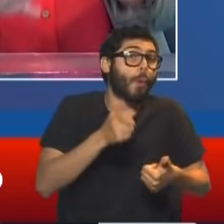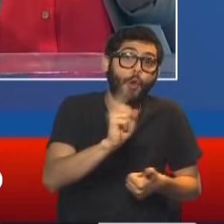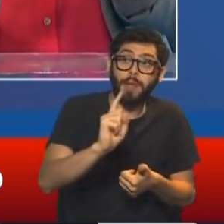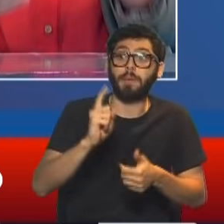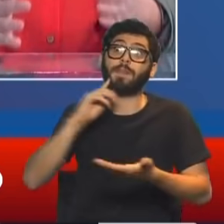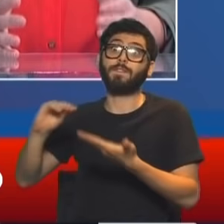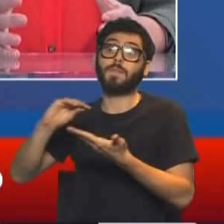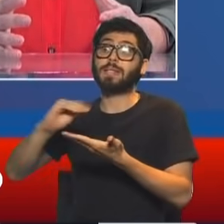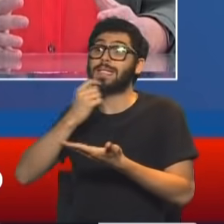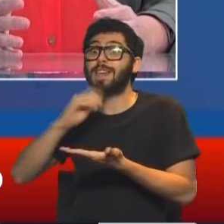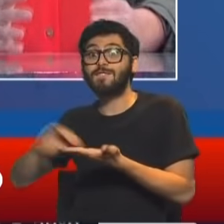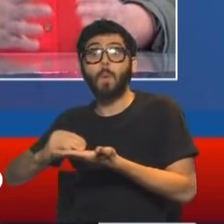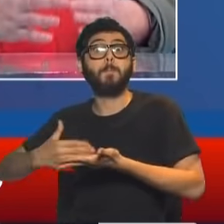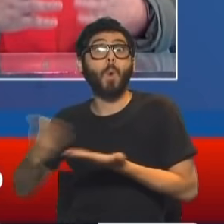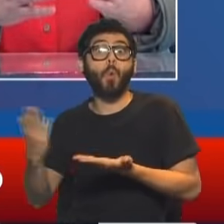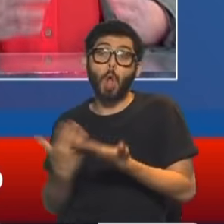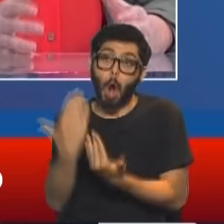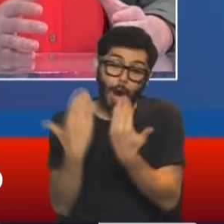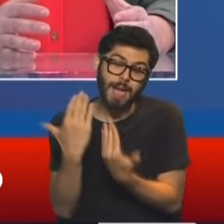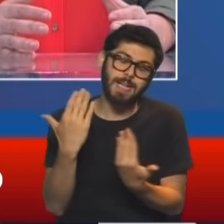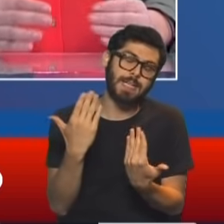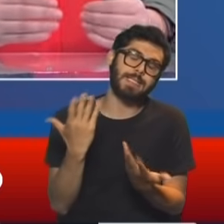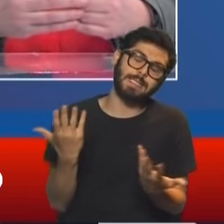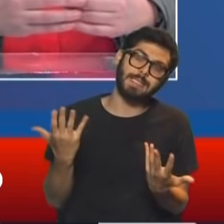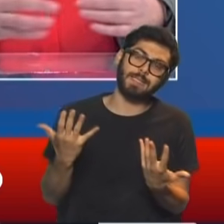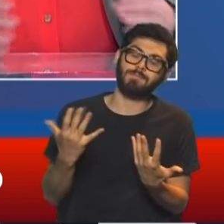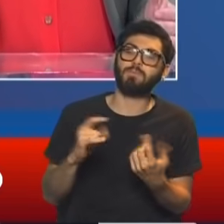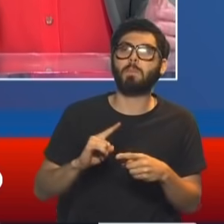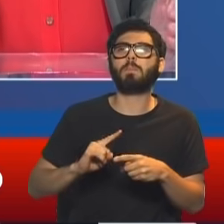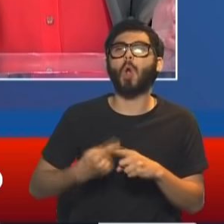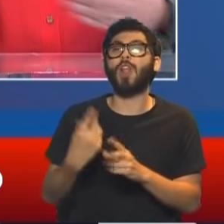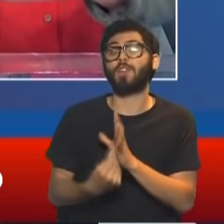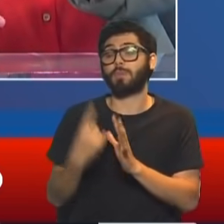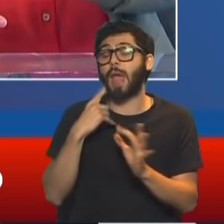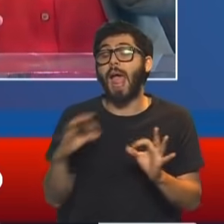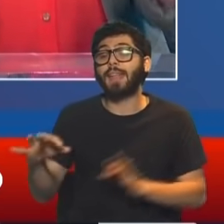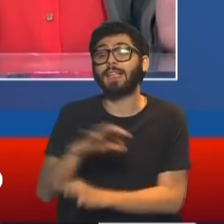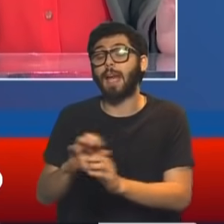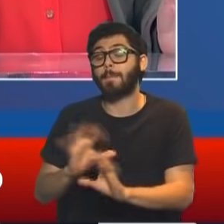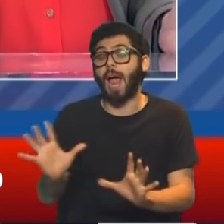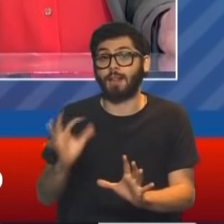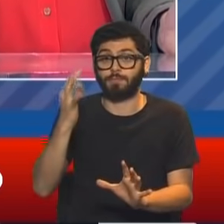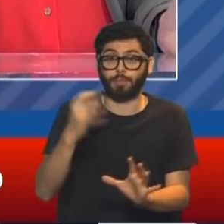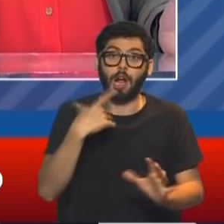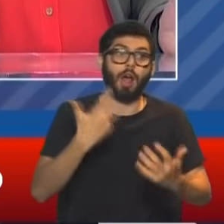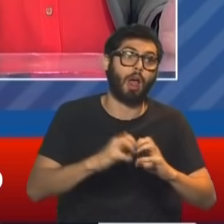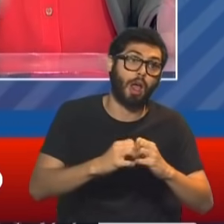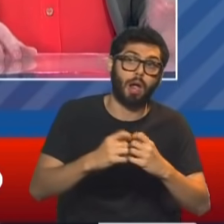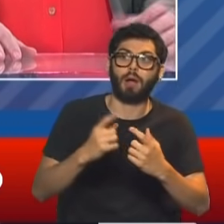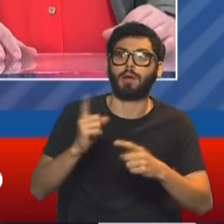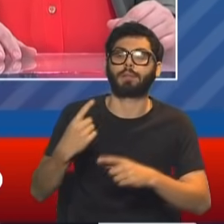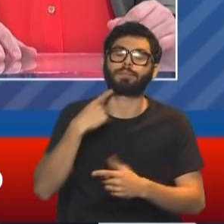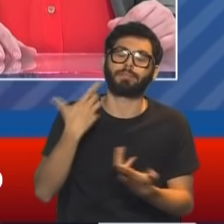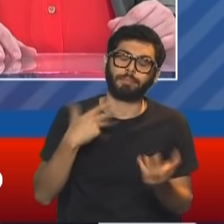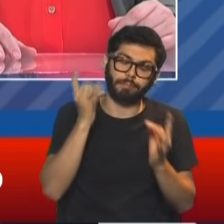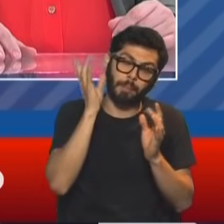error político, es un error de estrategia que lo único que hace es someternos a todo este debate y obligarlo a pedir disculpas. No,